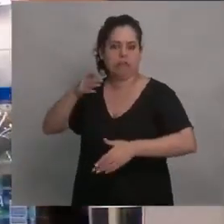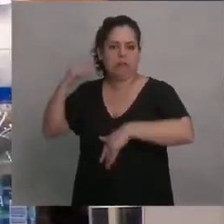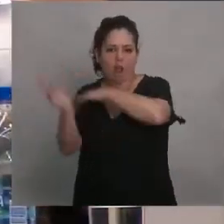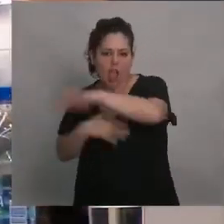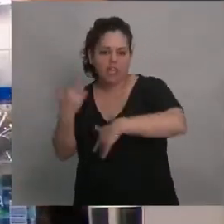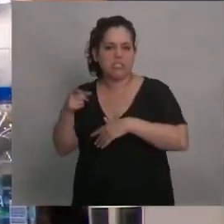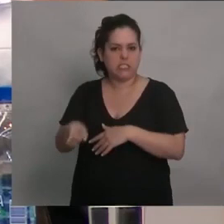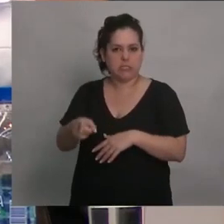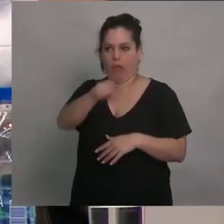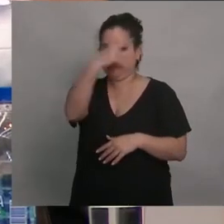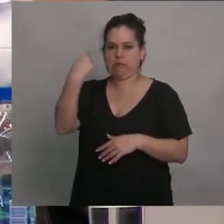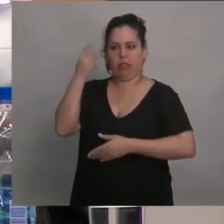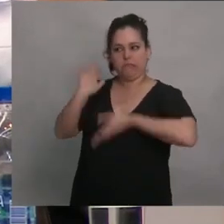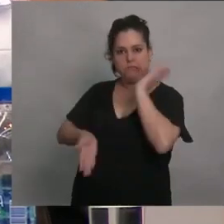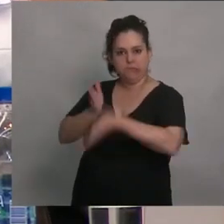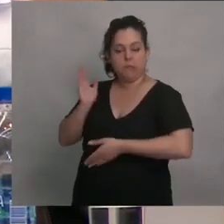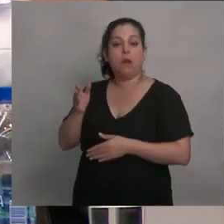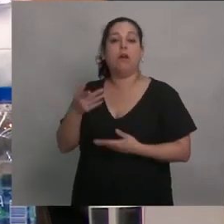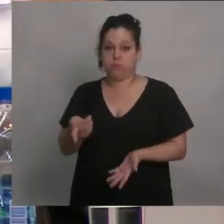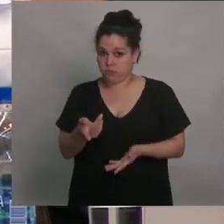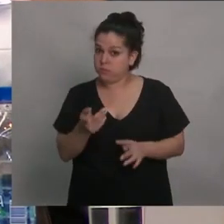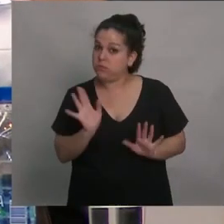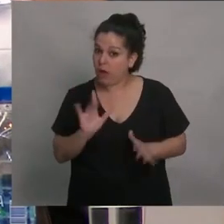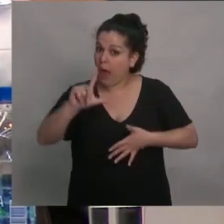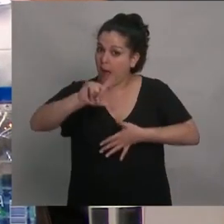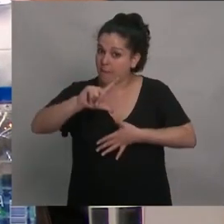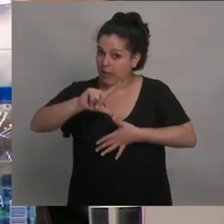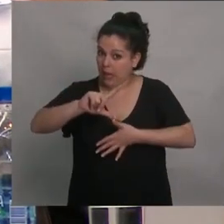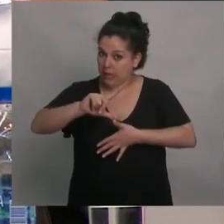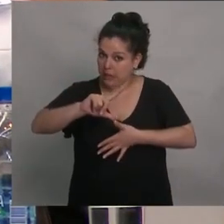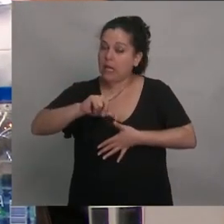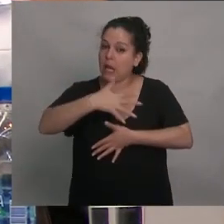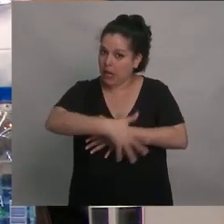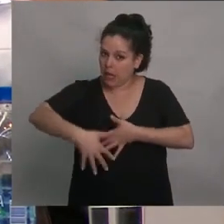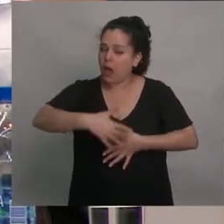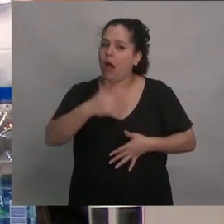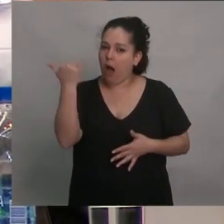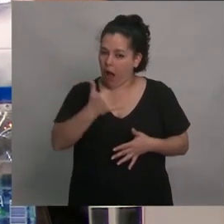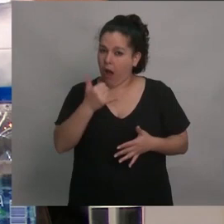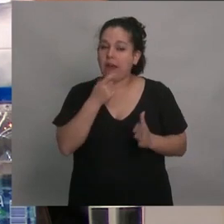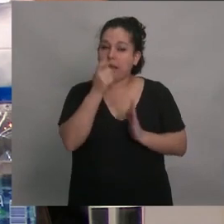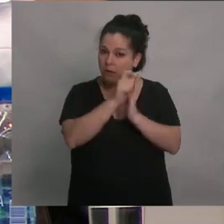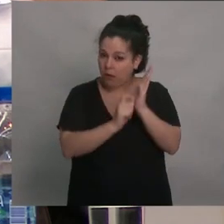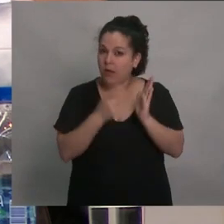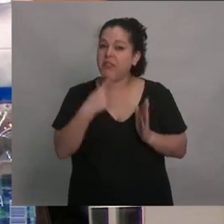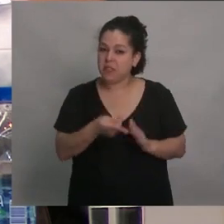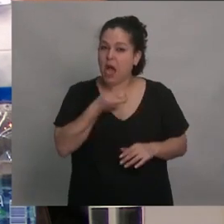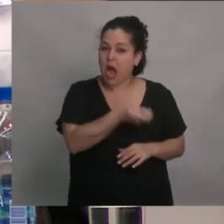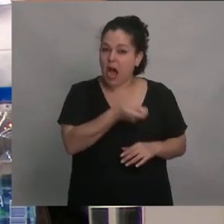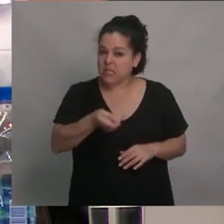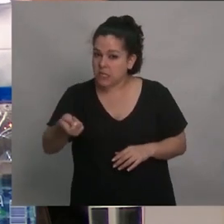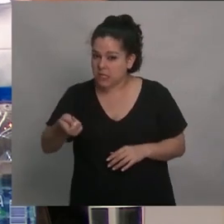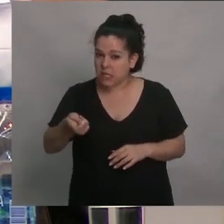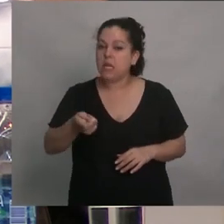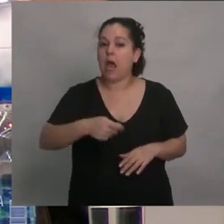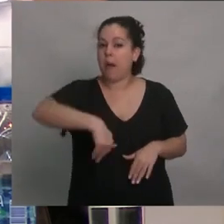estatal y paraestatal. Fíjense que en América Latina tenemos el dato que se asesinan más activistas